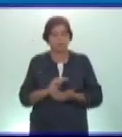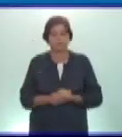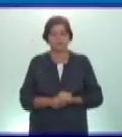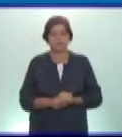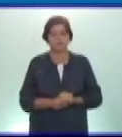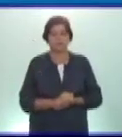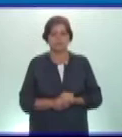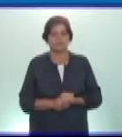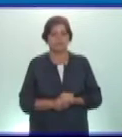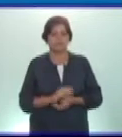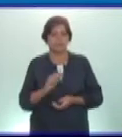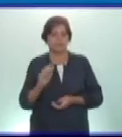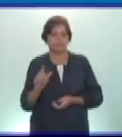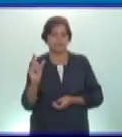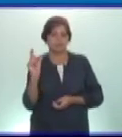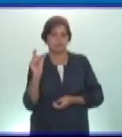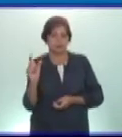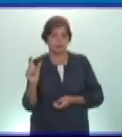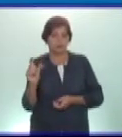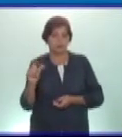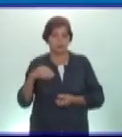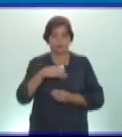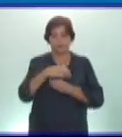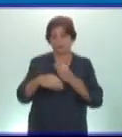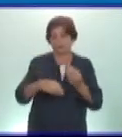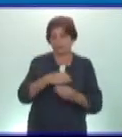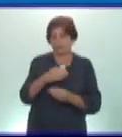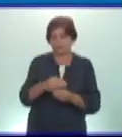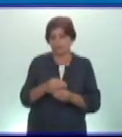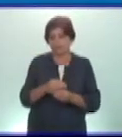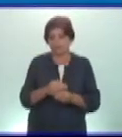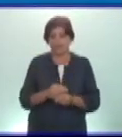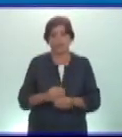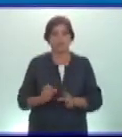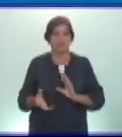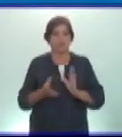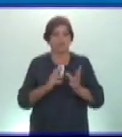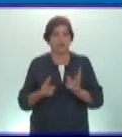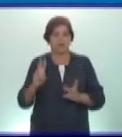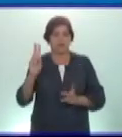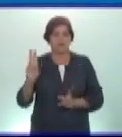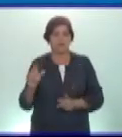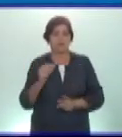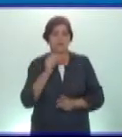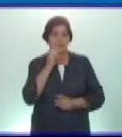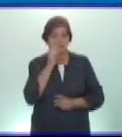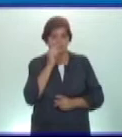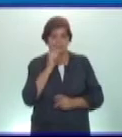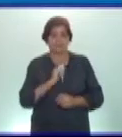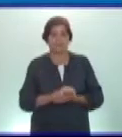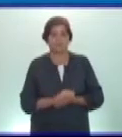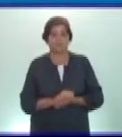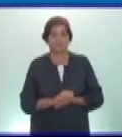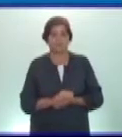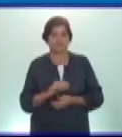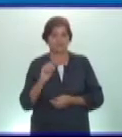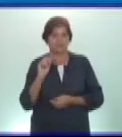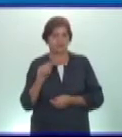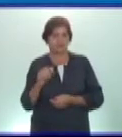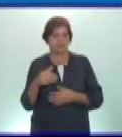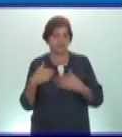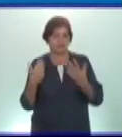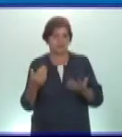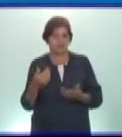Locamente es una palabra que me está modificando a la forma verbal había enamorado. Por lo tanto, estamos en